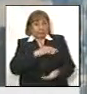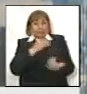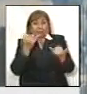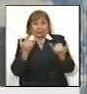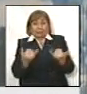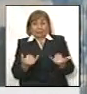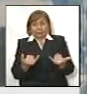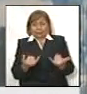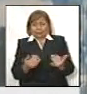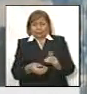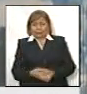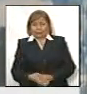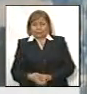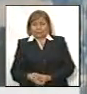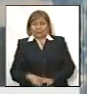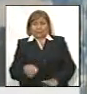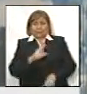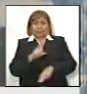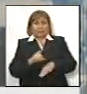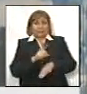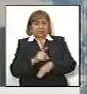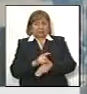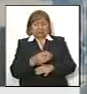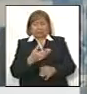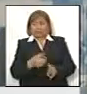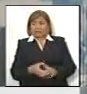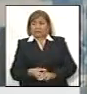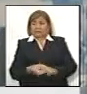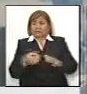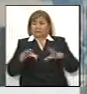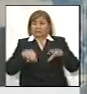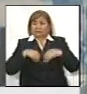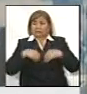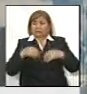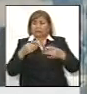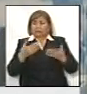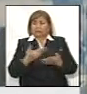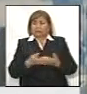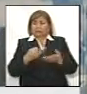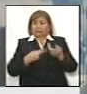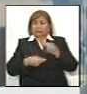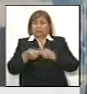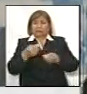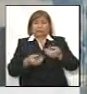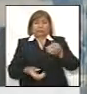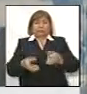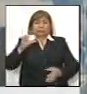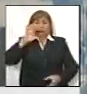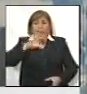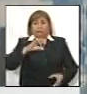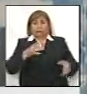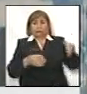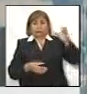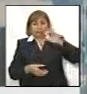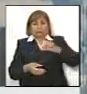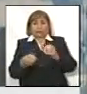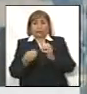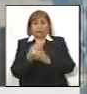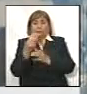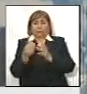día, hace tan solo unas horas, hemos aprobado la ley que reconoce la venta de bebidas elaboradas con